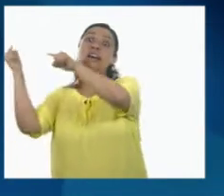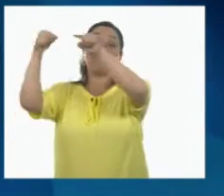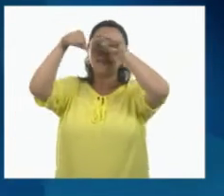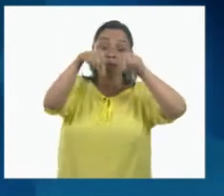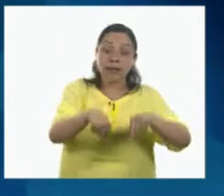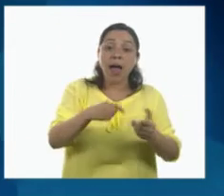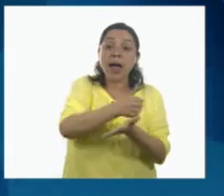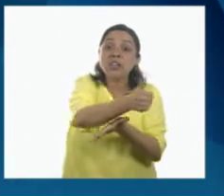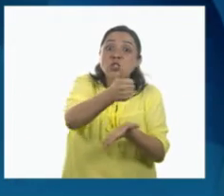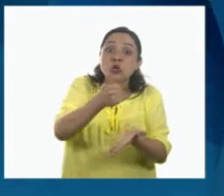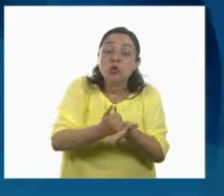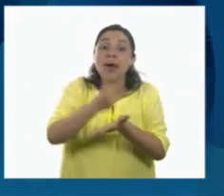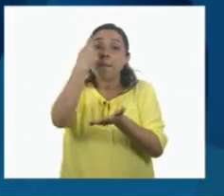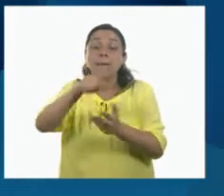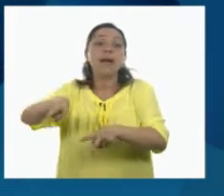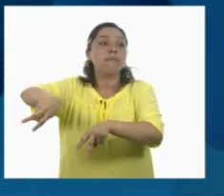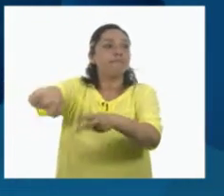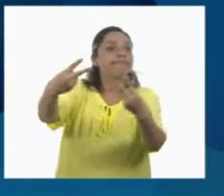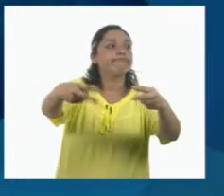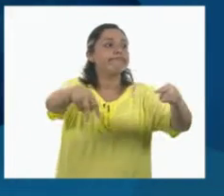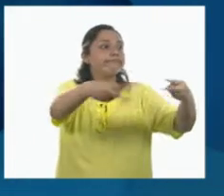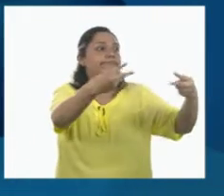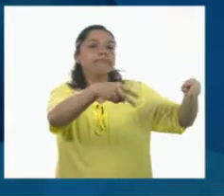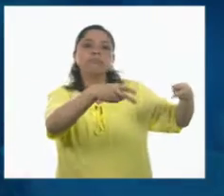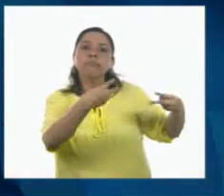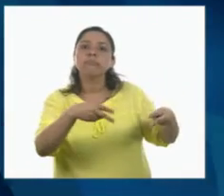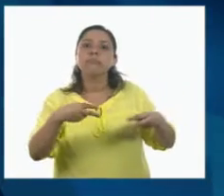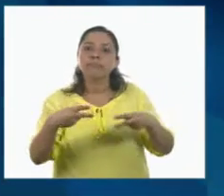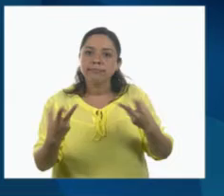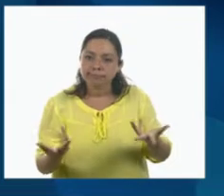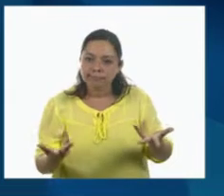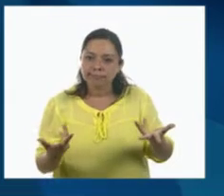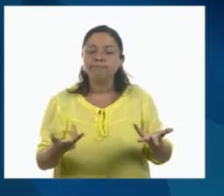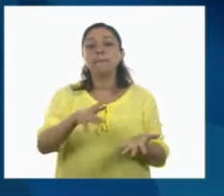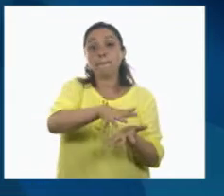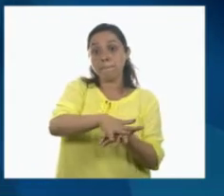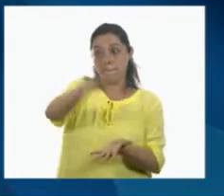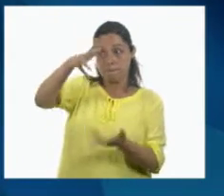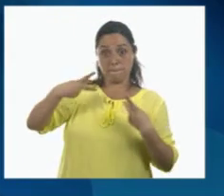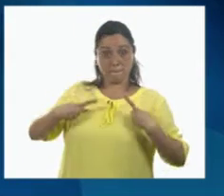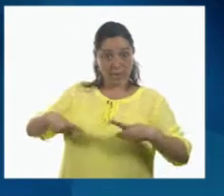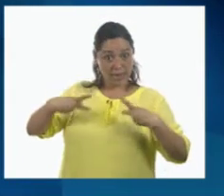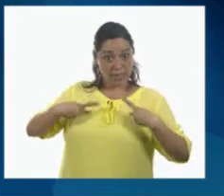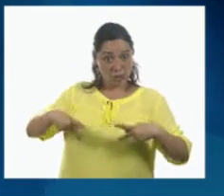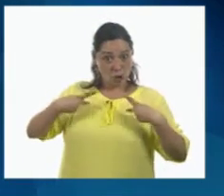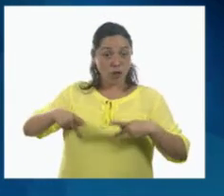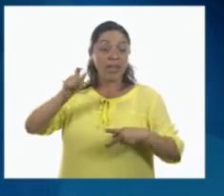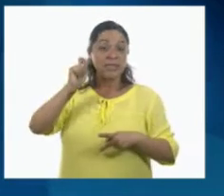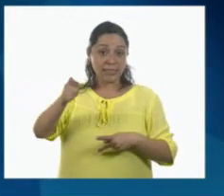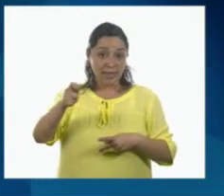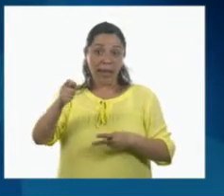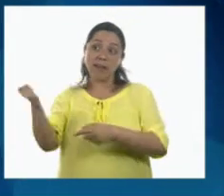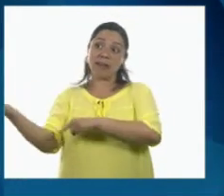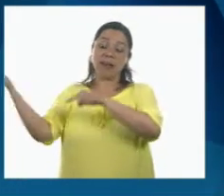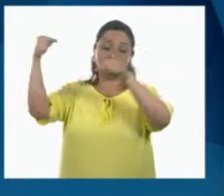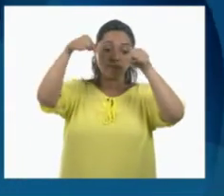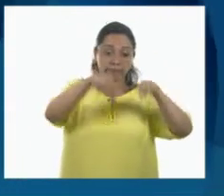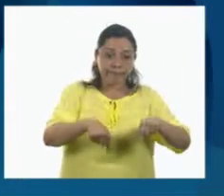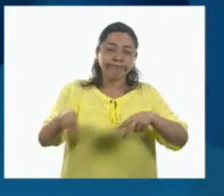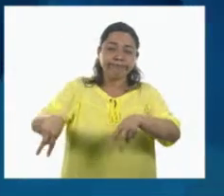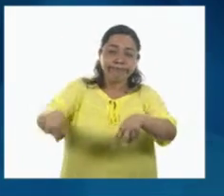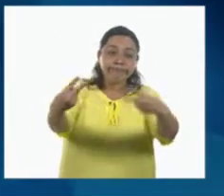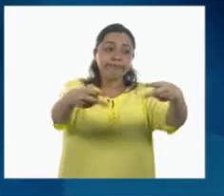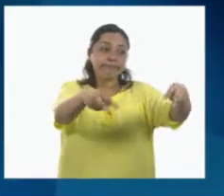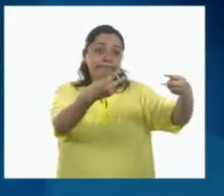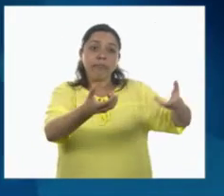productos. Recuerda que vimos que la mayoría de las personas eran jornaleros o vendedores